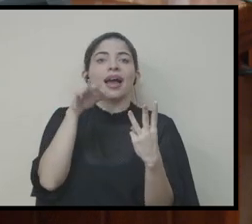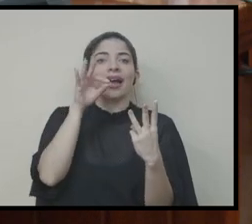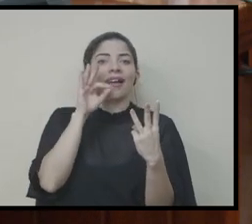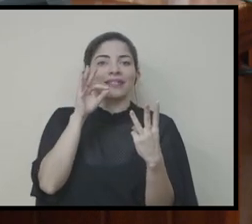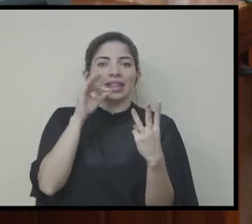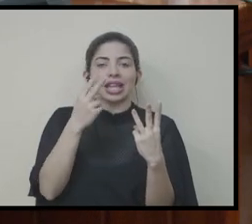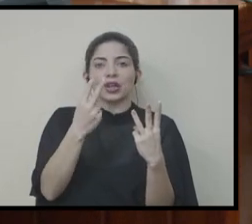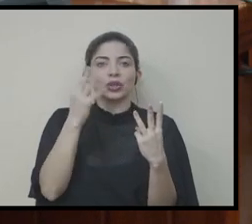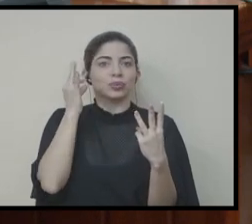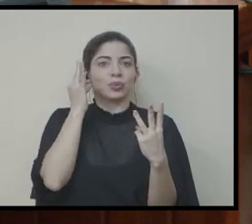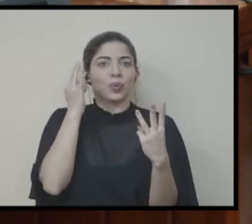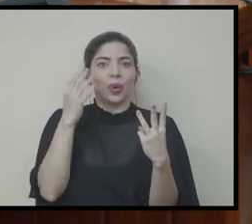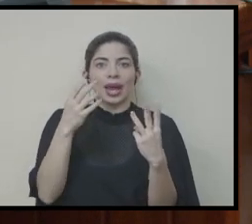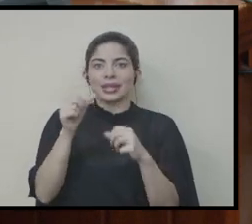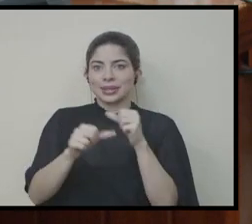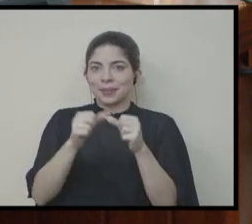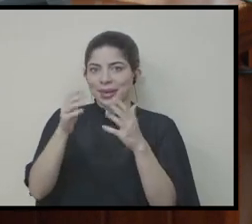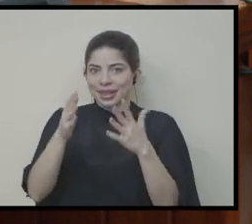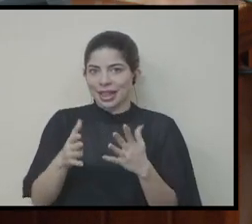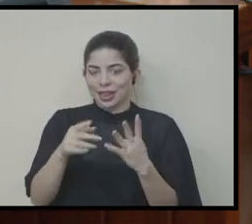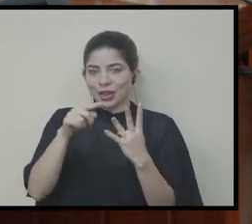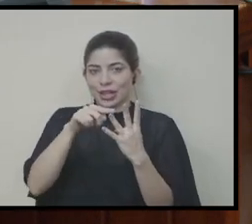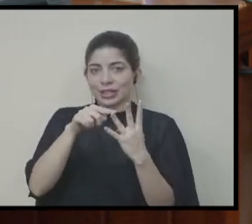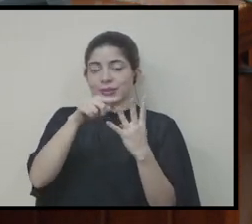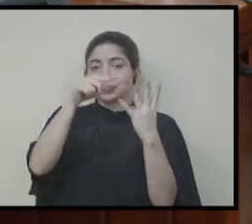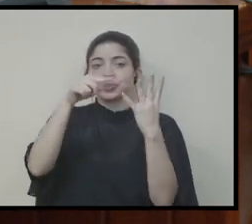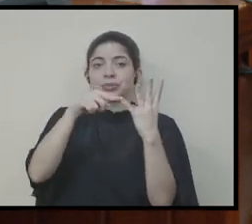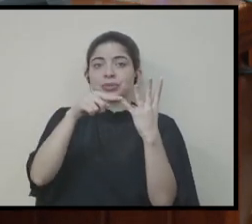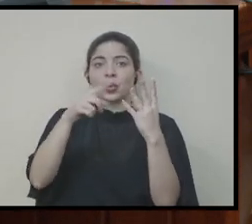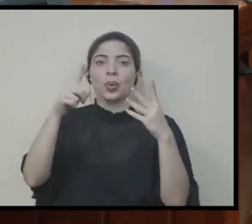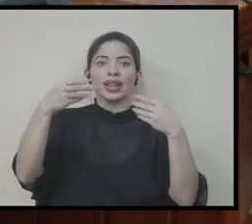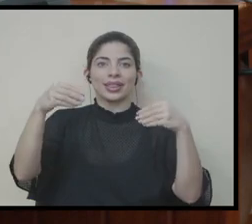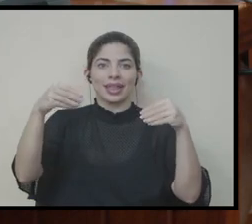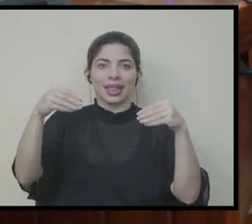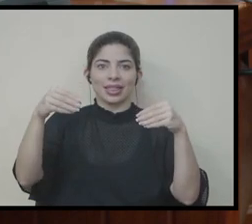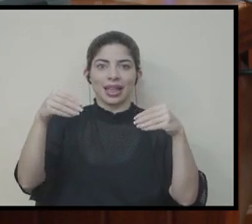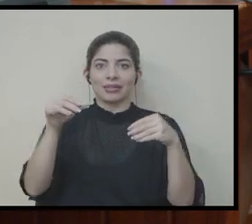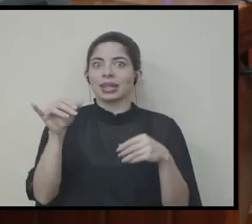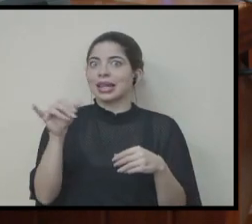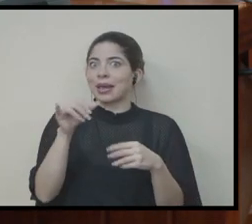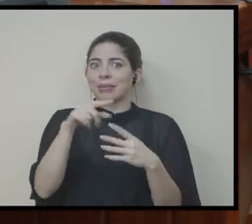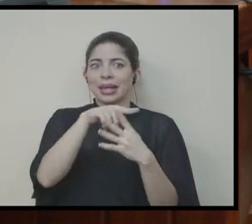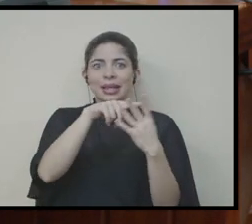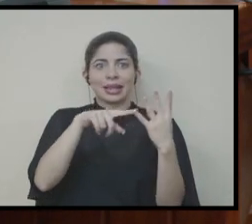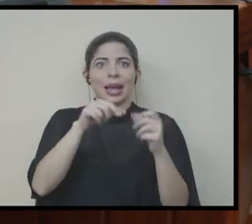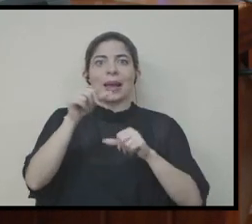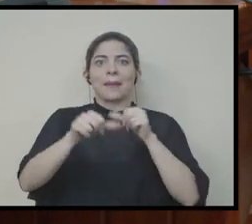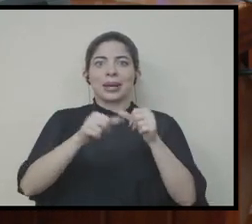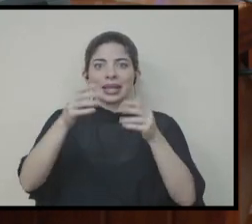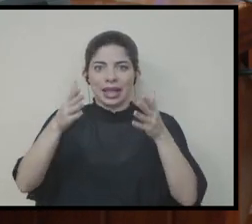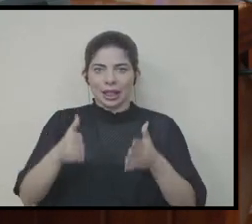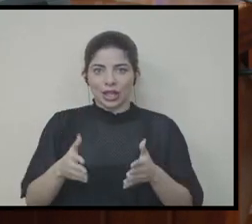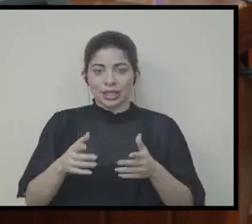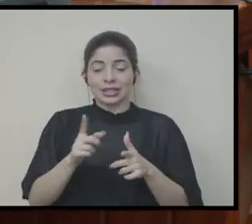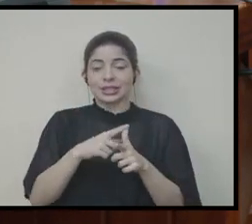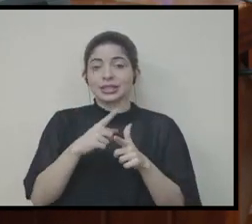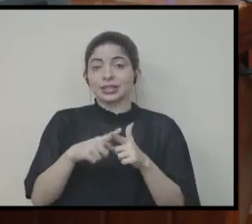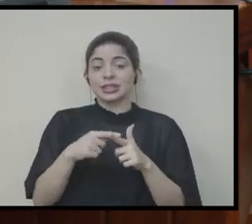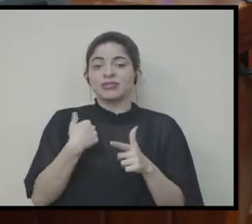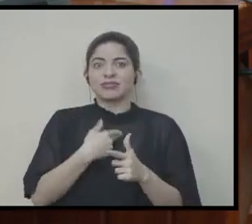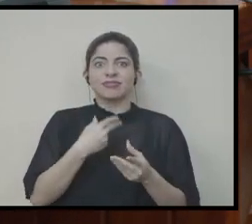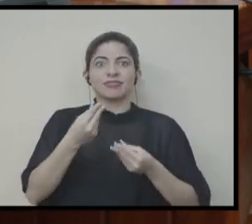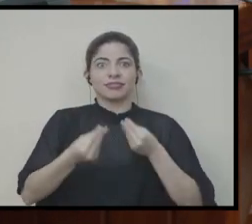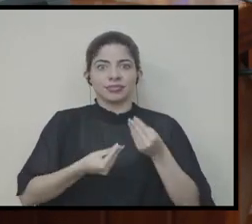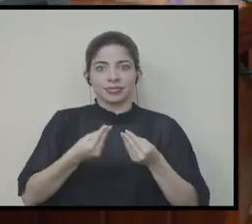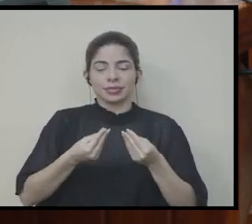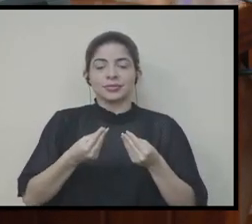de 2 chicas súper emprendedoras y el otro es una tienda. También todos de emprendedores. Y lo que hicimos